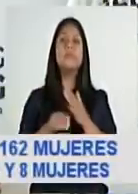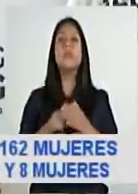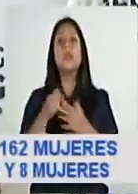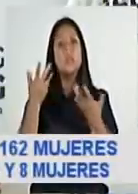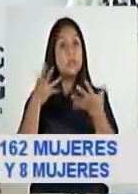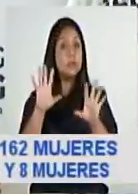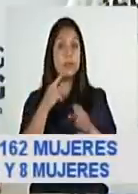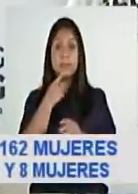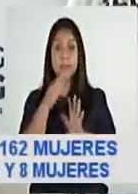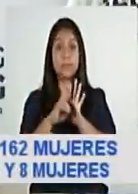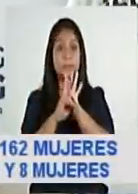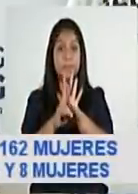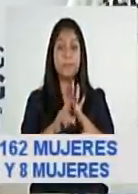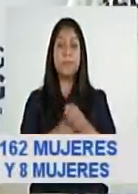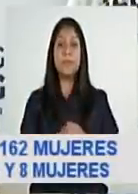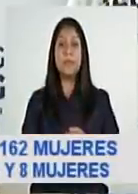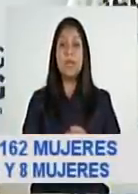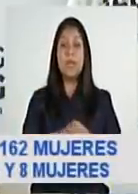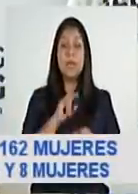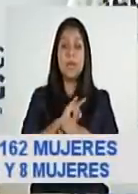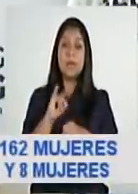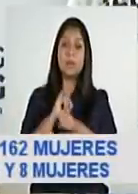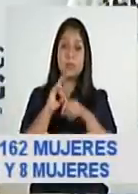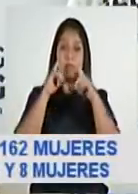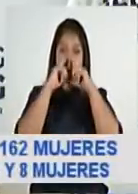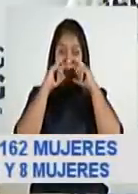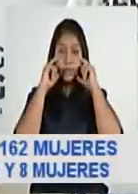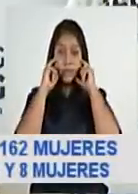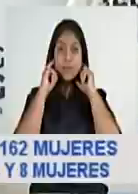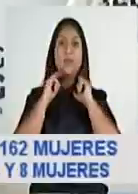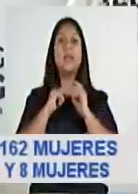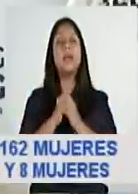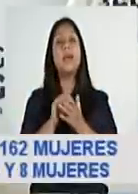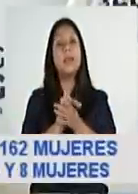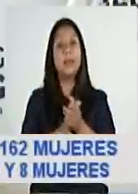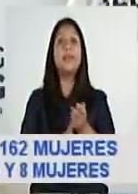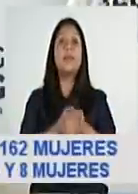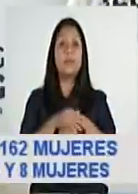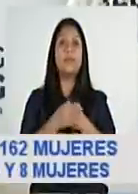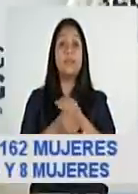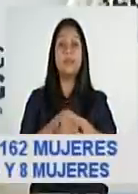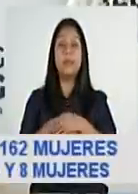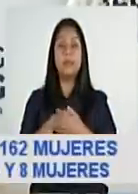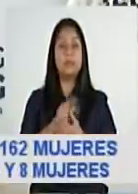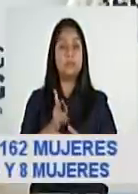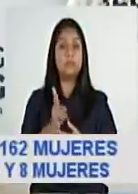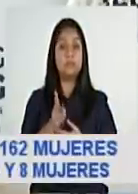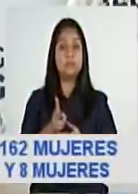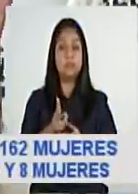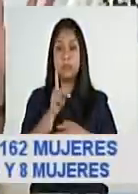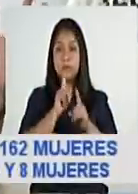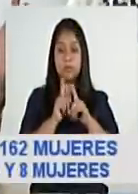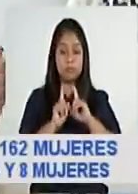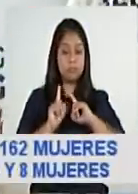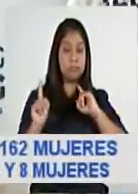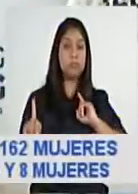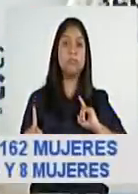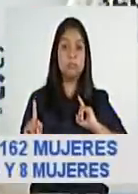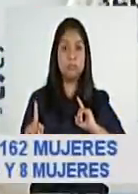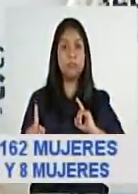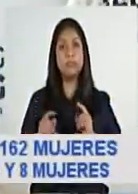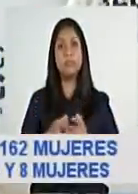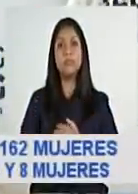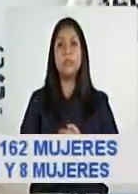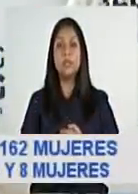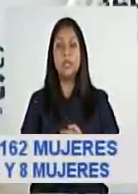que hemos recomendado. El uso de mascarilla, el lavado constante de manos, el distanciamiento